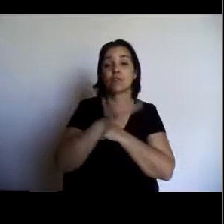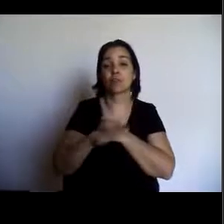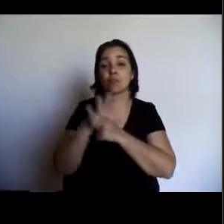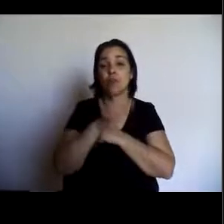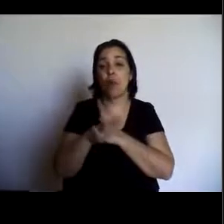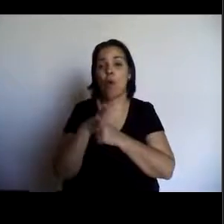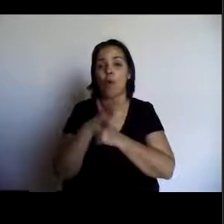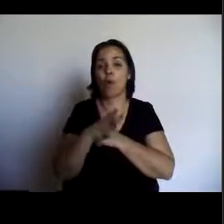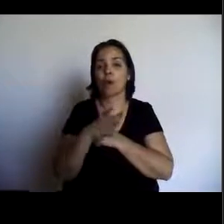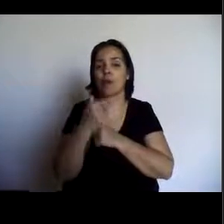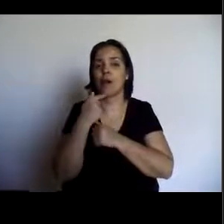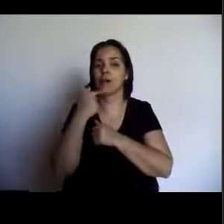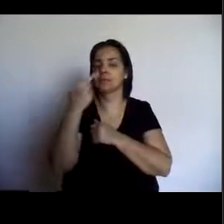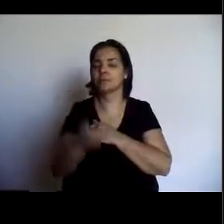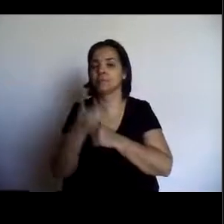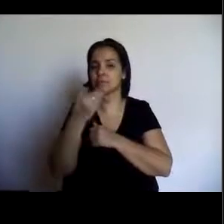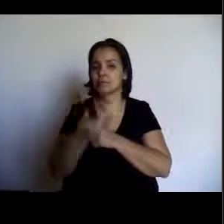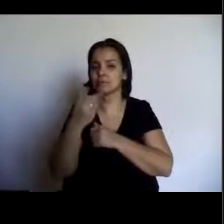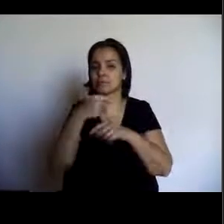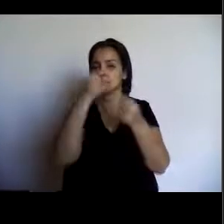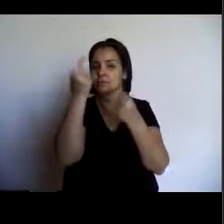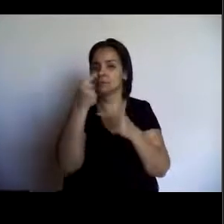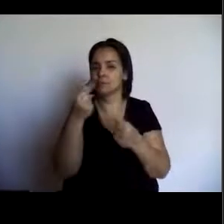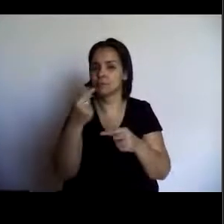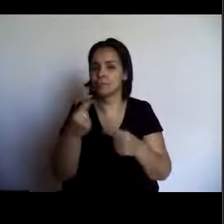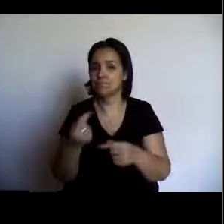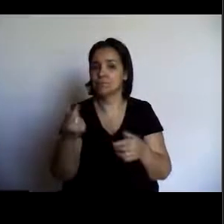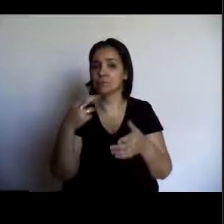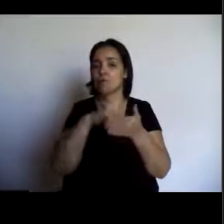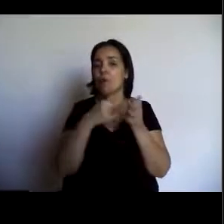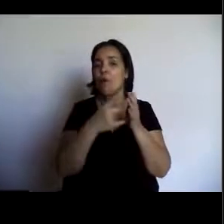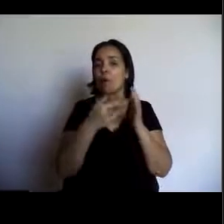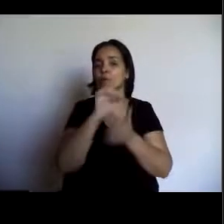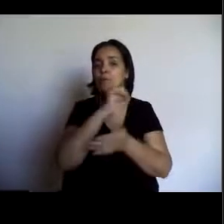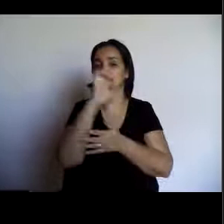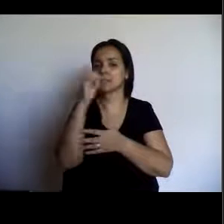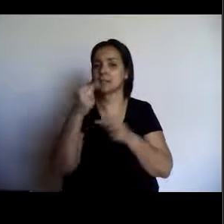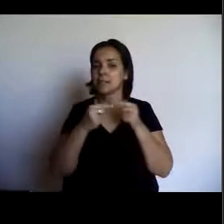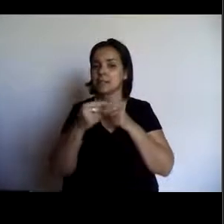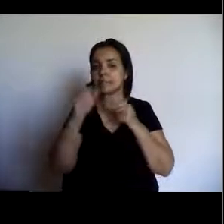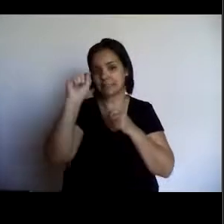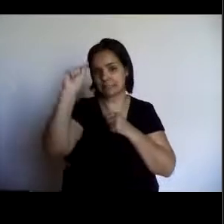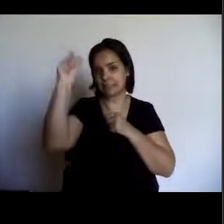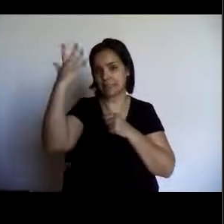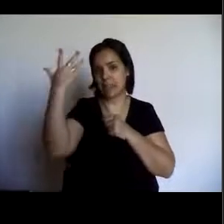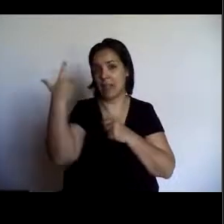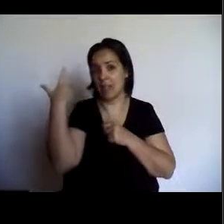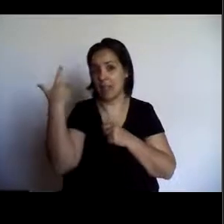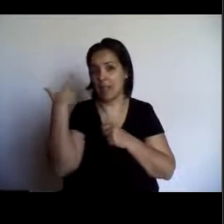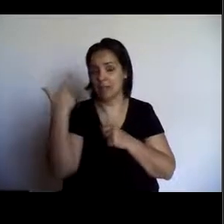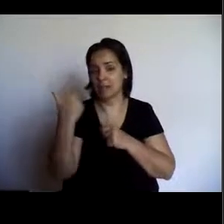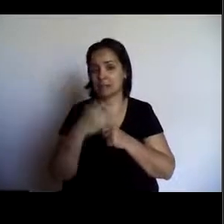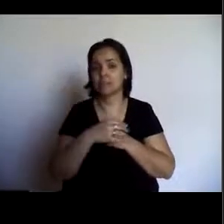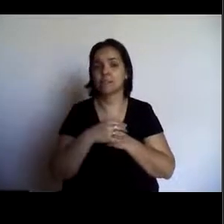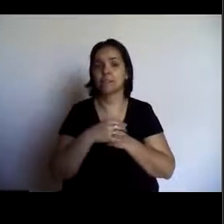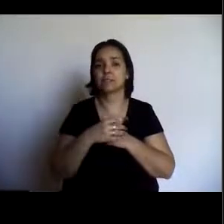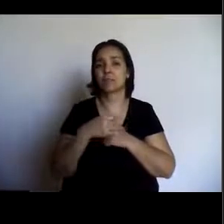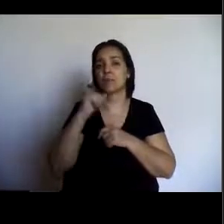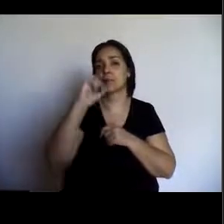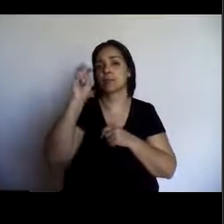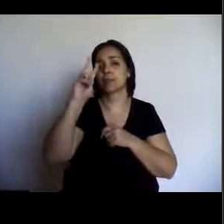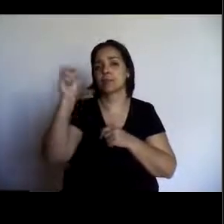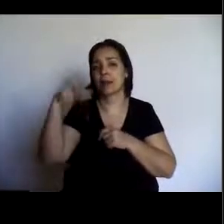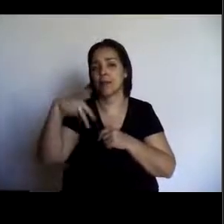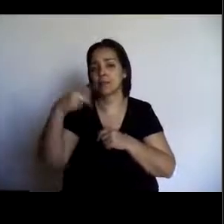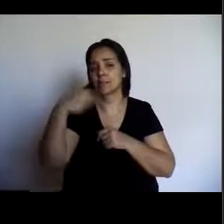en ese diseño y esa gestión de proyectos europeos. Es un poco la línea y la idea que venían comentando tanto Iván como